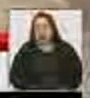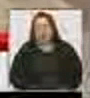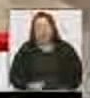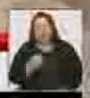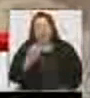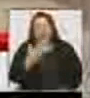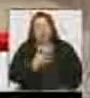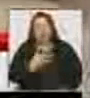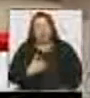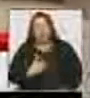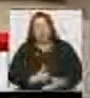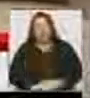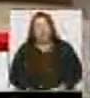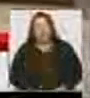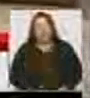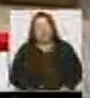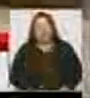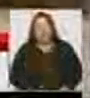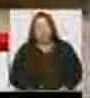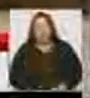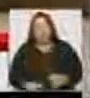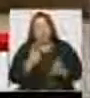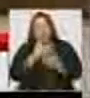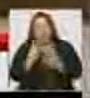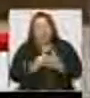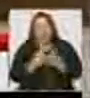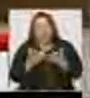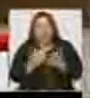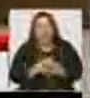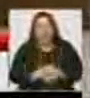Presidente, es interesante los datos que ha dado